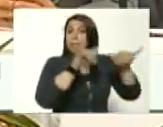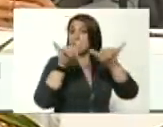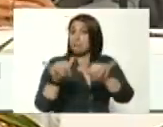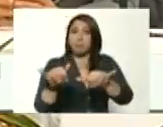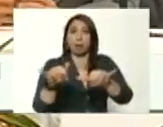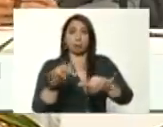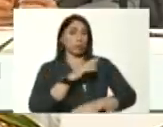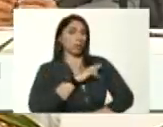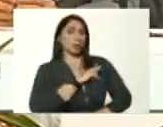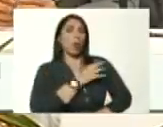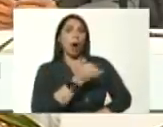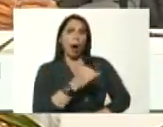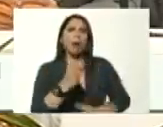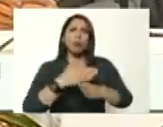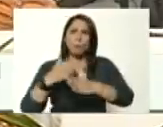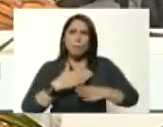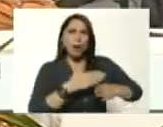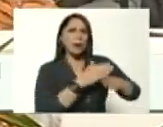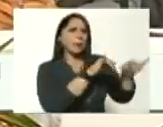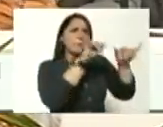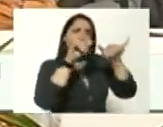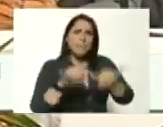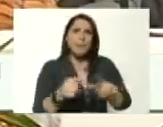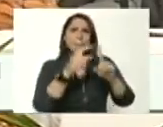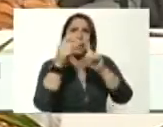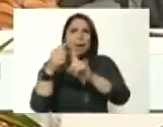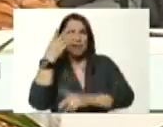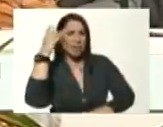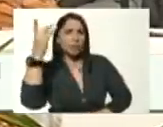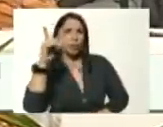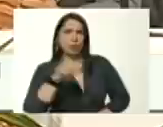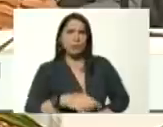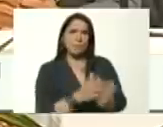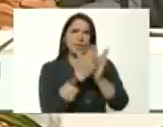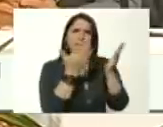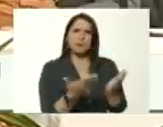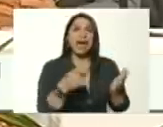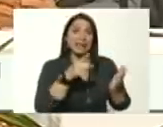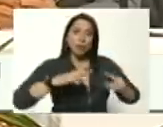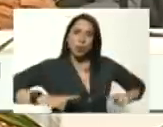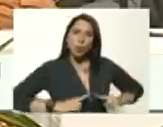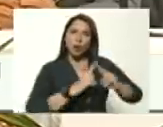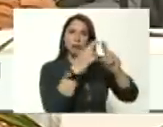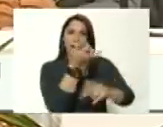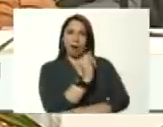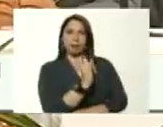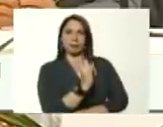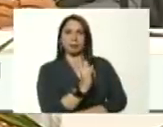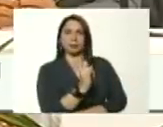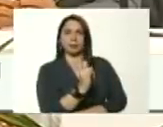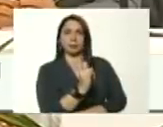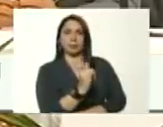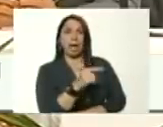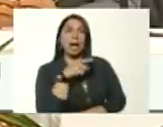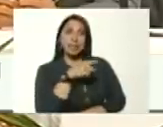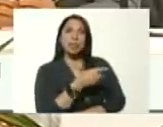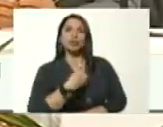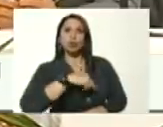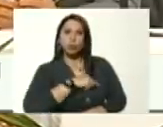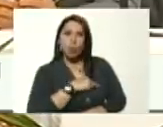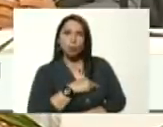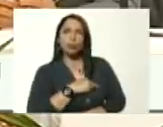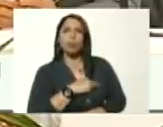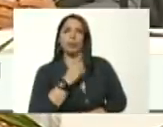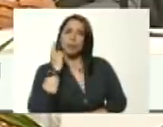dios comparten el mismo credo y eso los encuentra a eso es a lo que apelamos